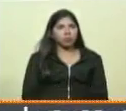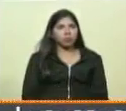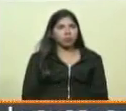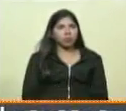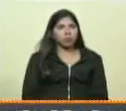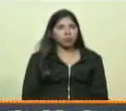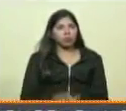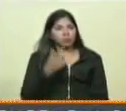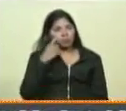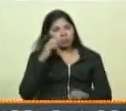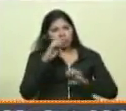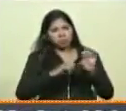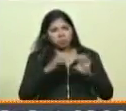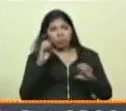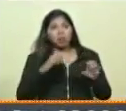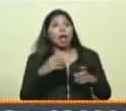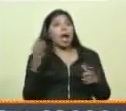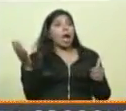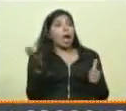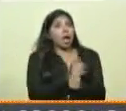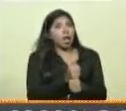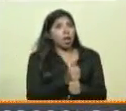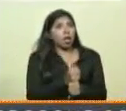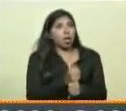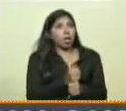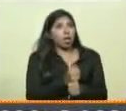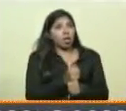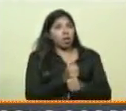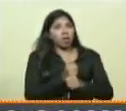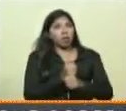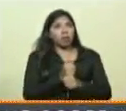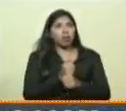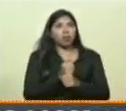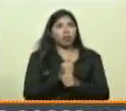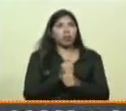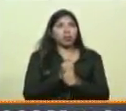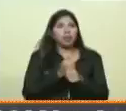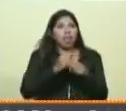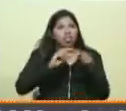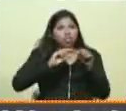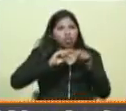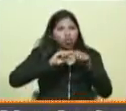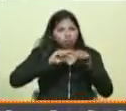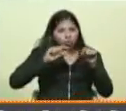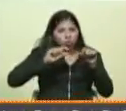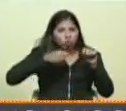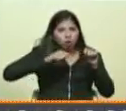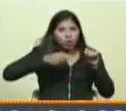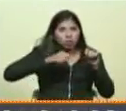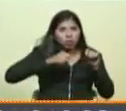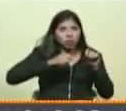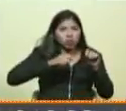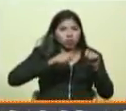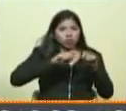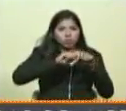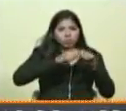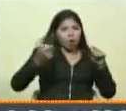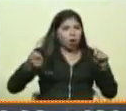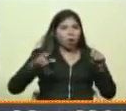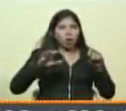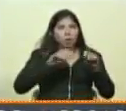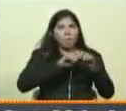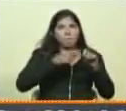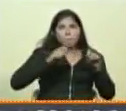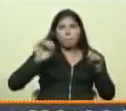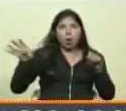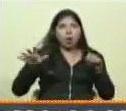pasar revista y detectamos de que en la base de las torres quitan los tornillos, ¿verdad? Aquí está la misma torre, vean que aquí ya los